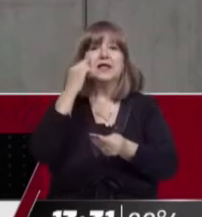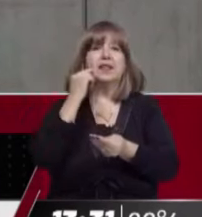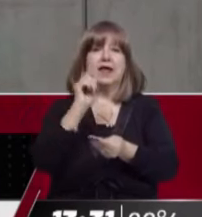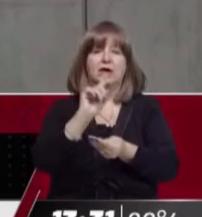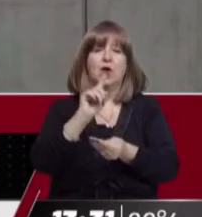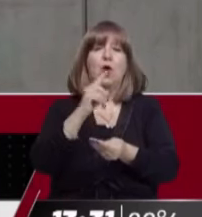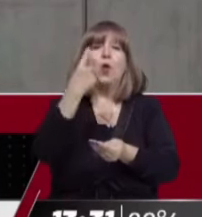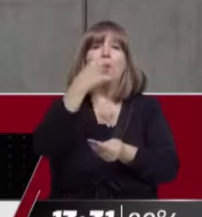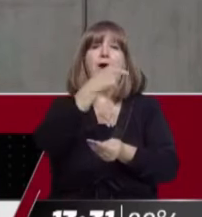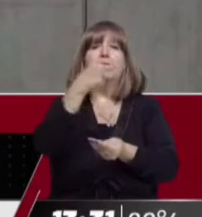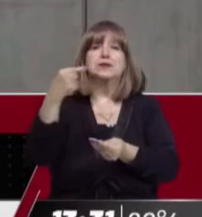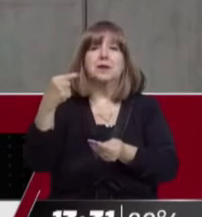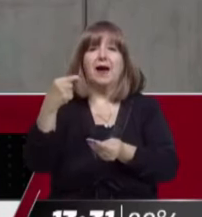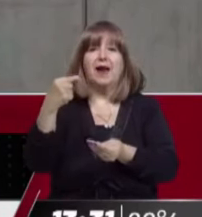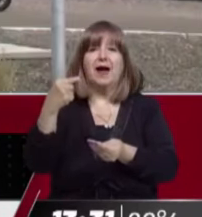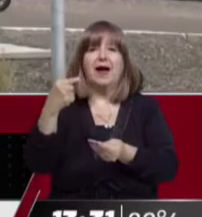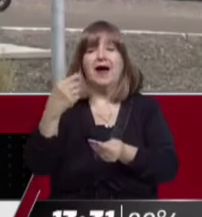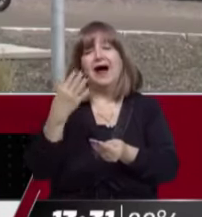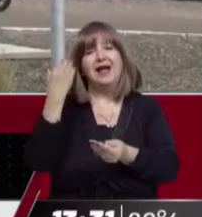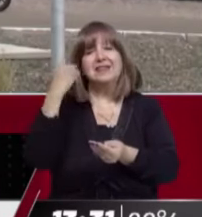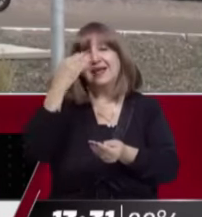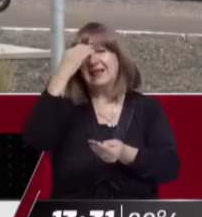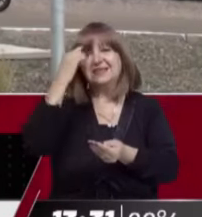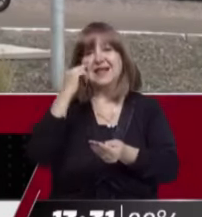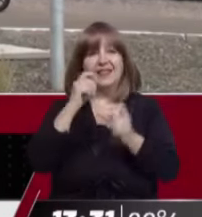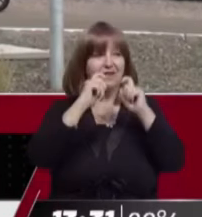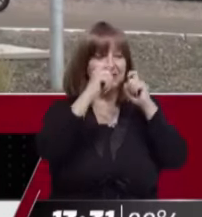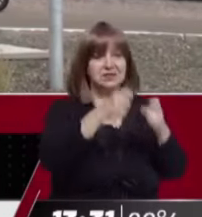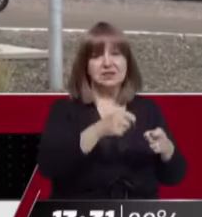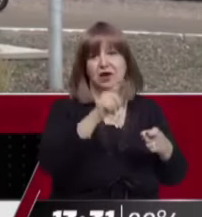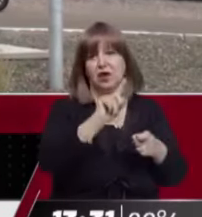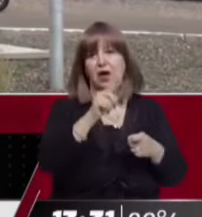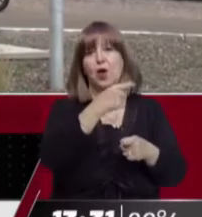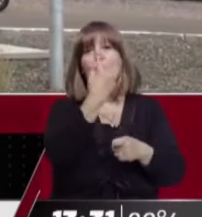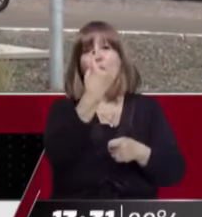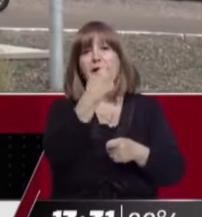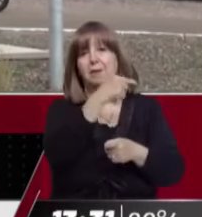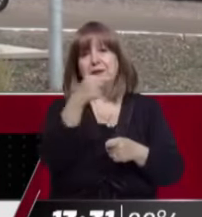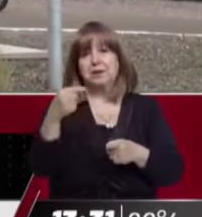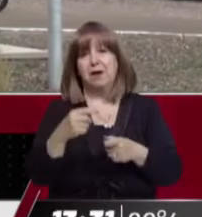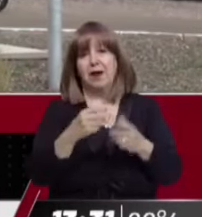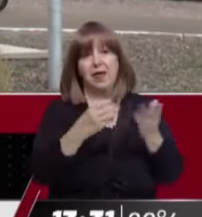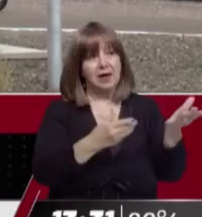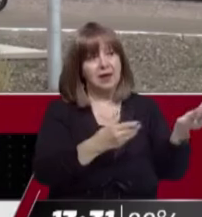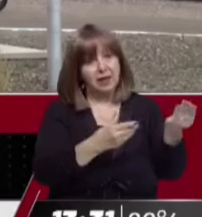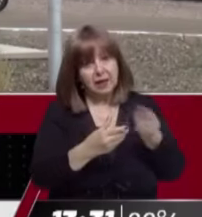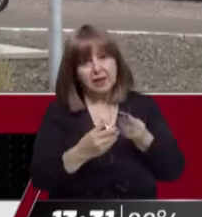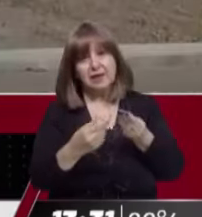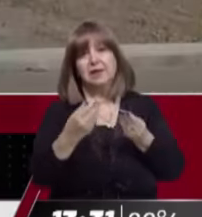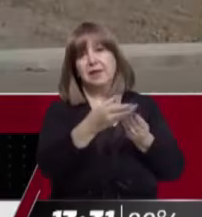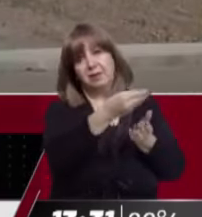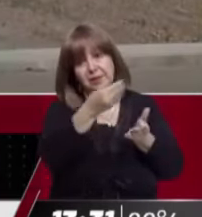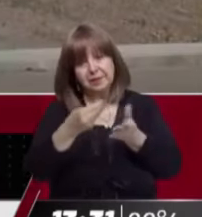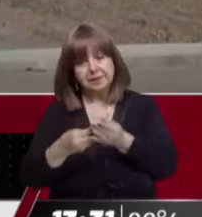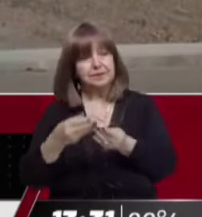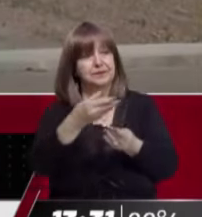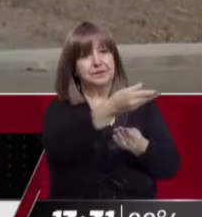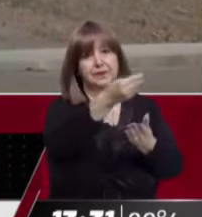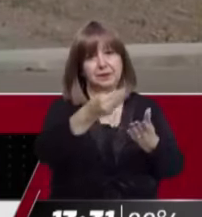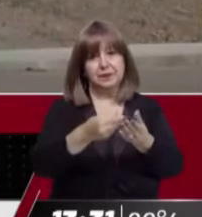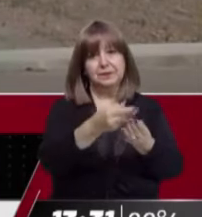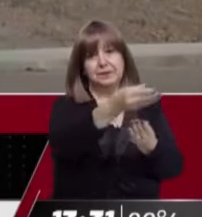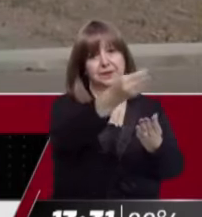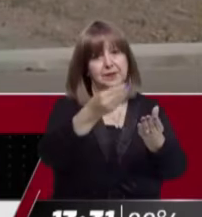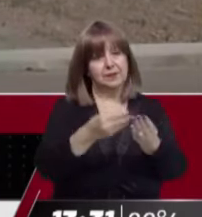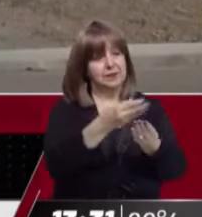nosotros claramente lo que lo que hemos dejado es en manos del servicio que Determine eh la manera y la forma en que va a ir haciendo el retiro de los